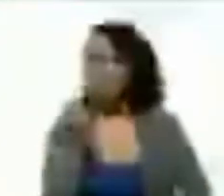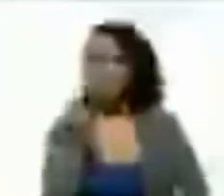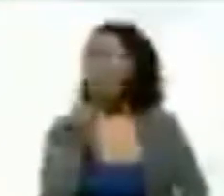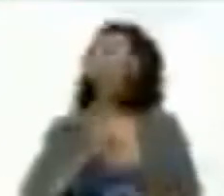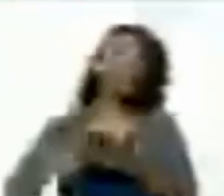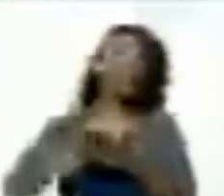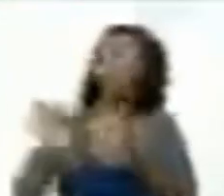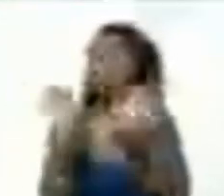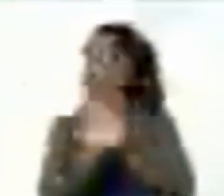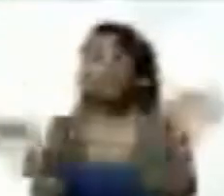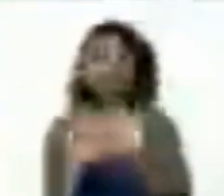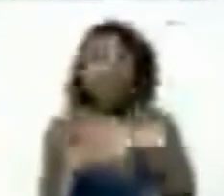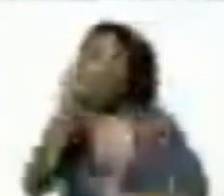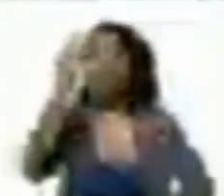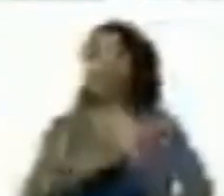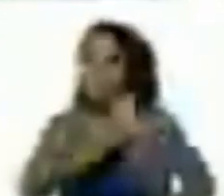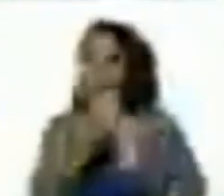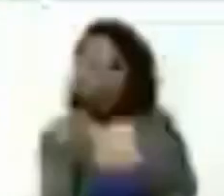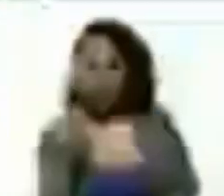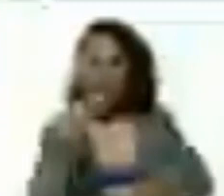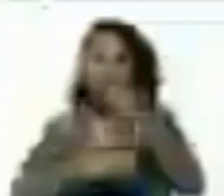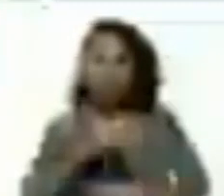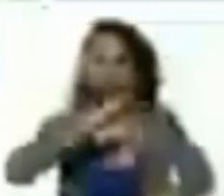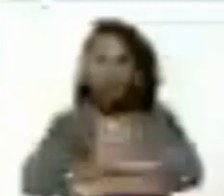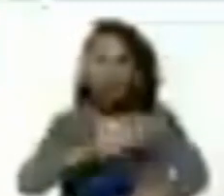excusa. Ocuparla y accionar.